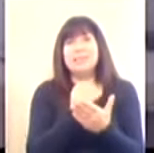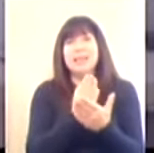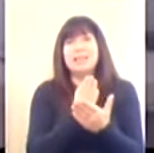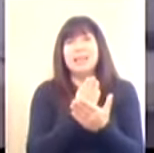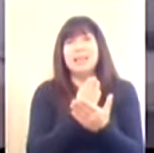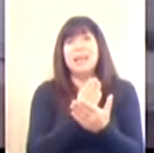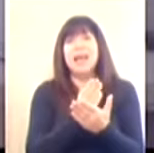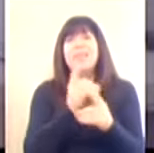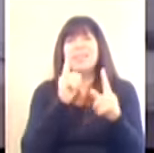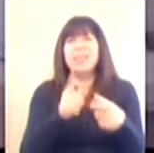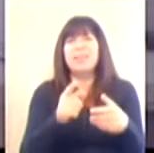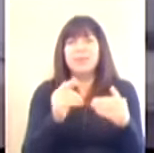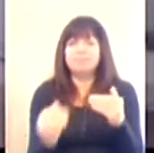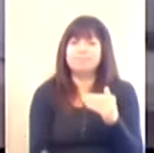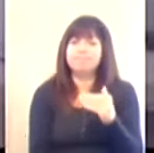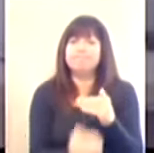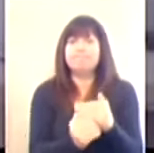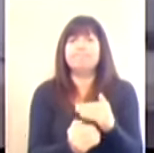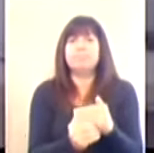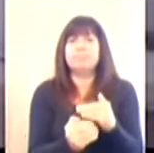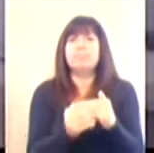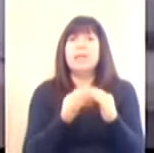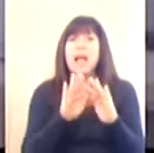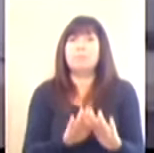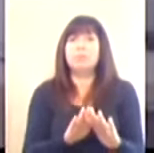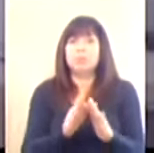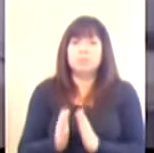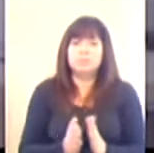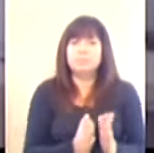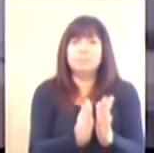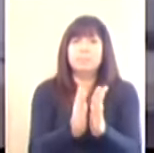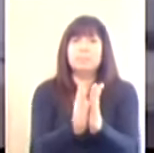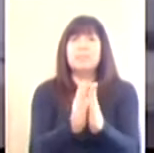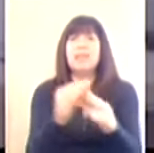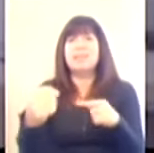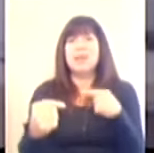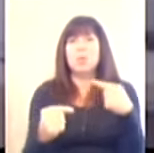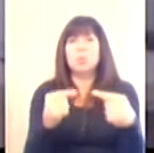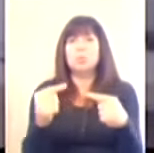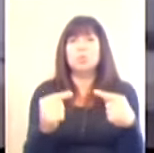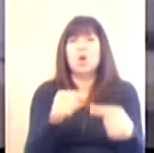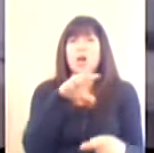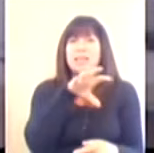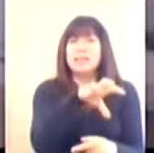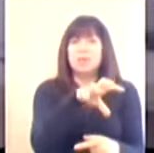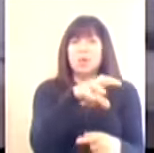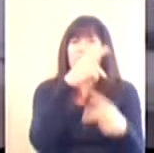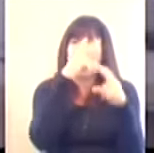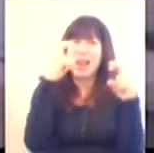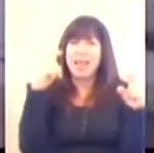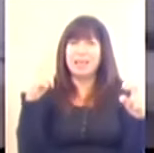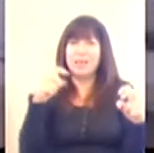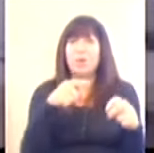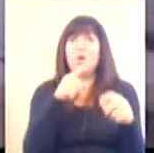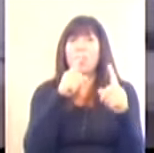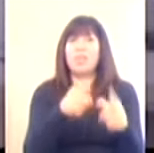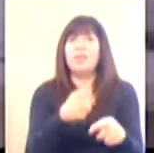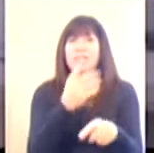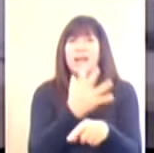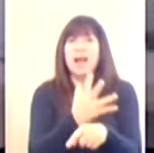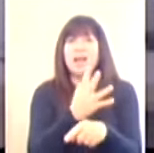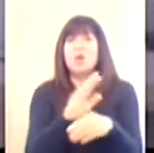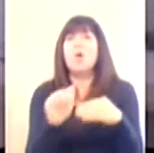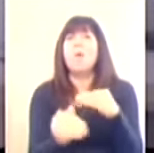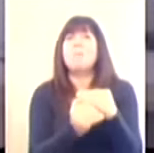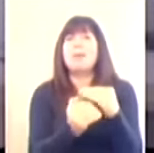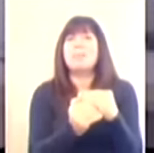consistente con este camino de carbono neutralidad y entrando en una discusión mucho más del sector eléctrico, tiene que haber, para poder complementar